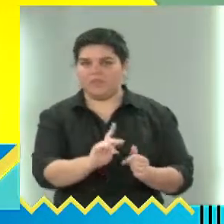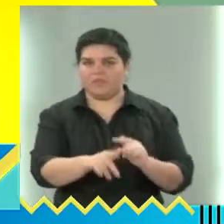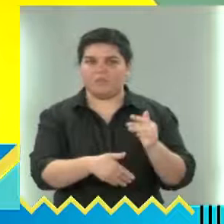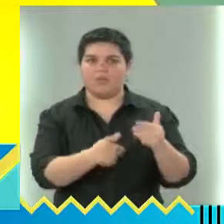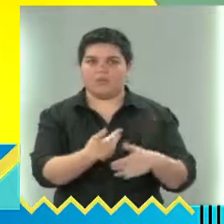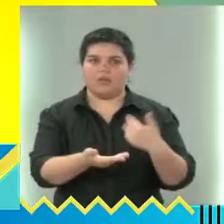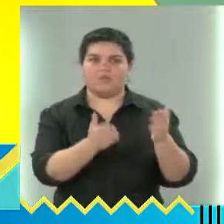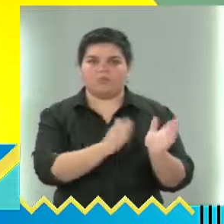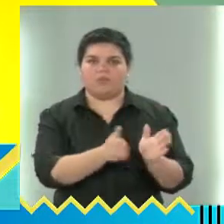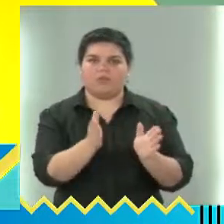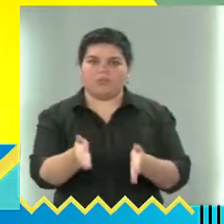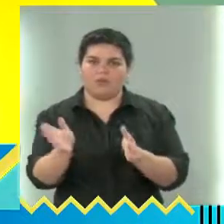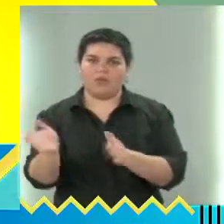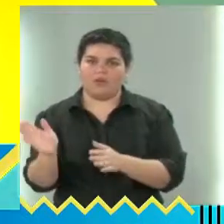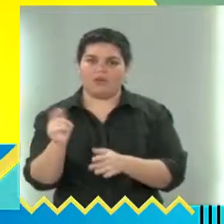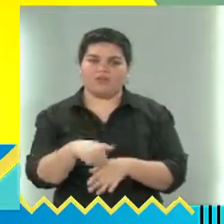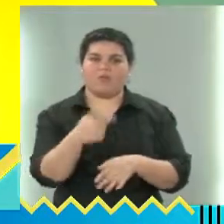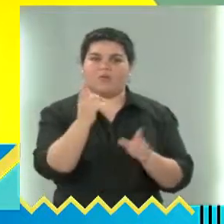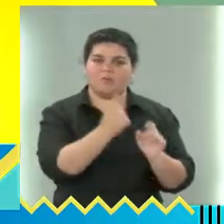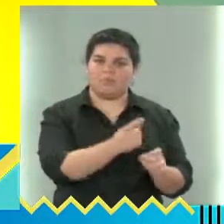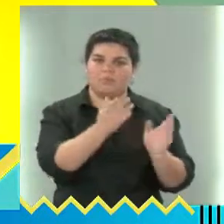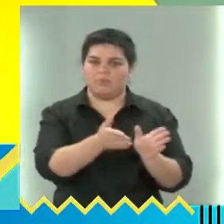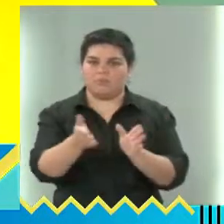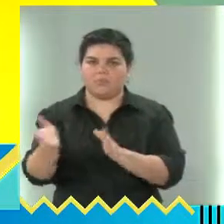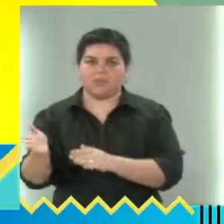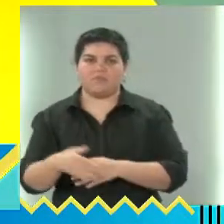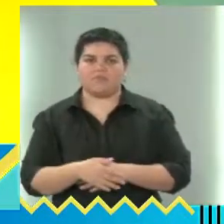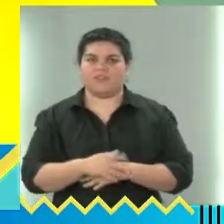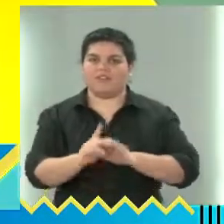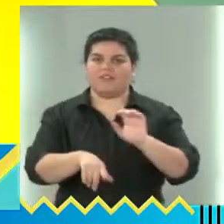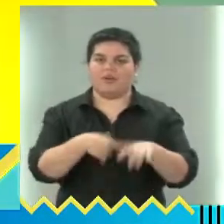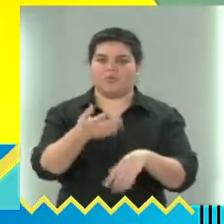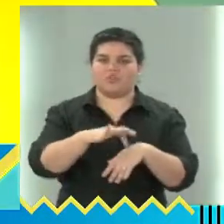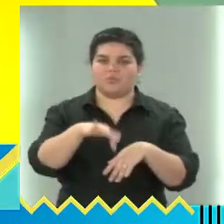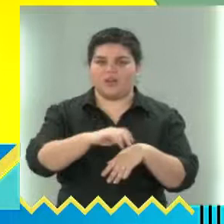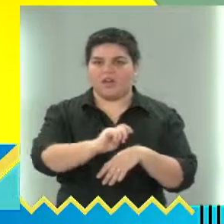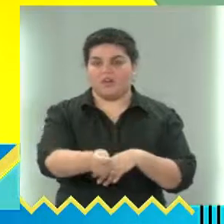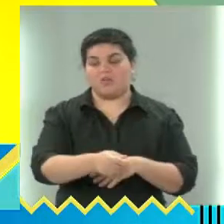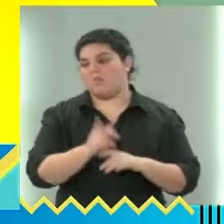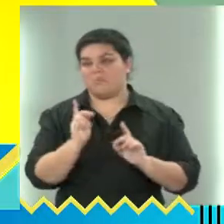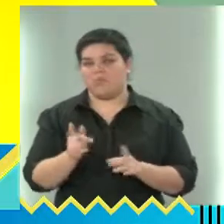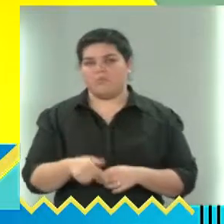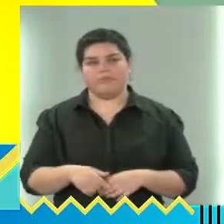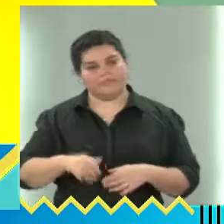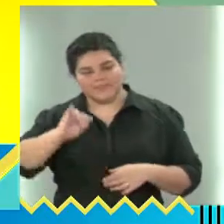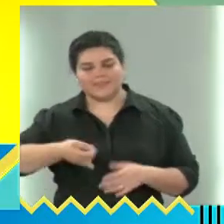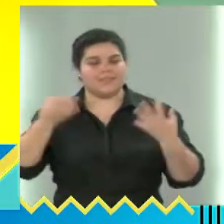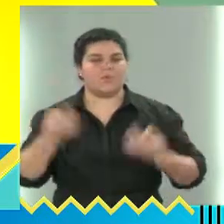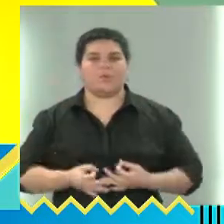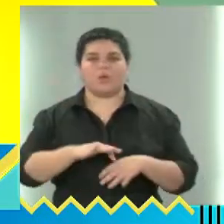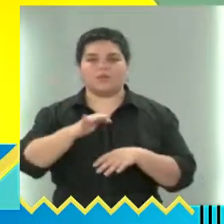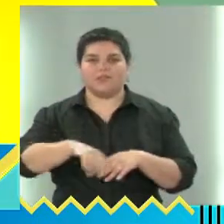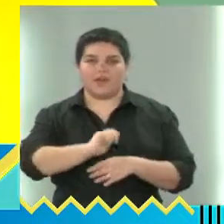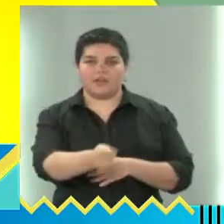el recorrido y algunos te dicen, bueno, la próxima dono sangre. O en el mismo momento dice, bueno, está bien, dono sangre.